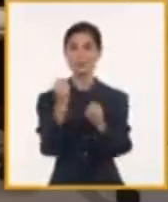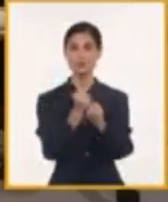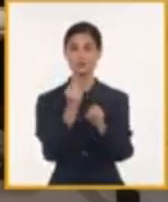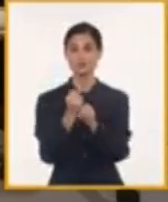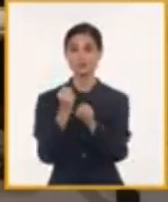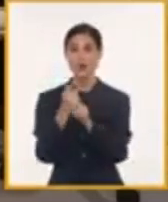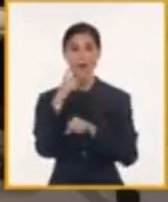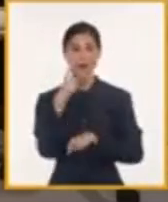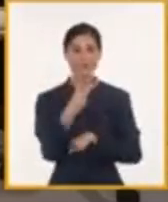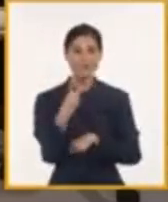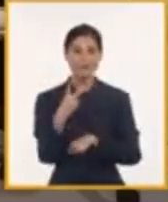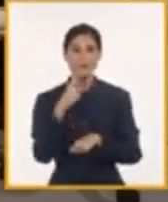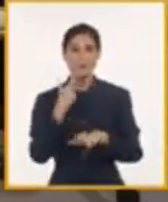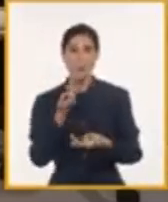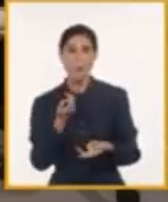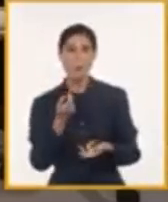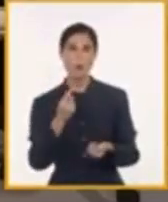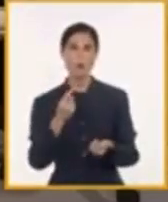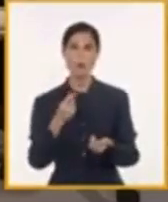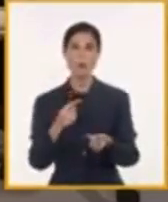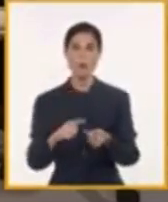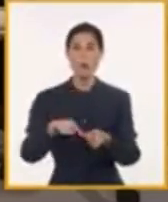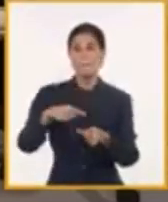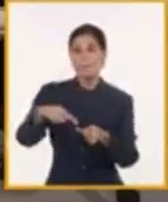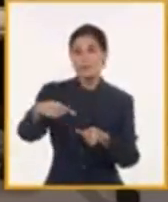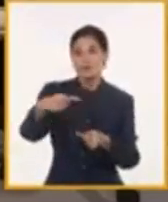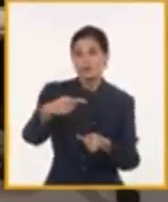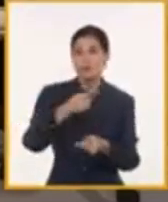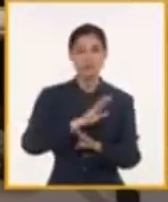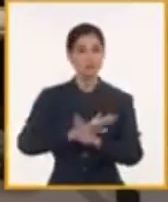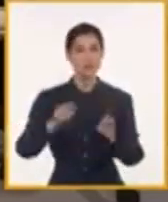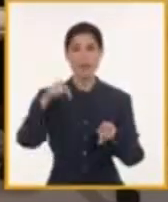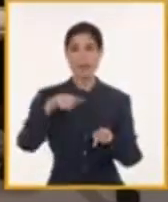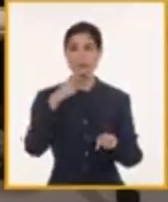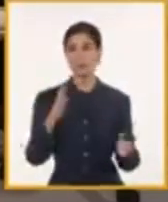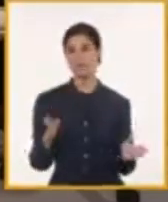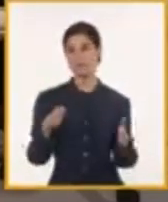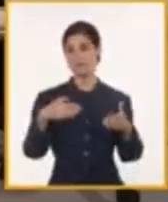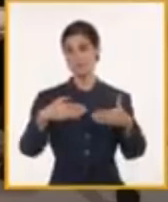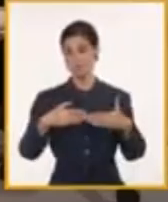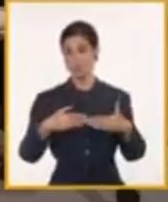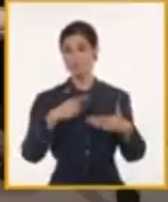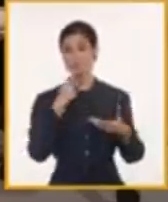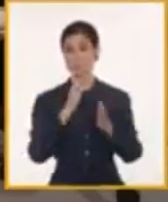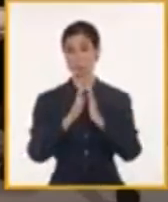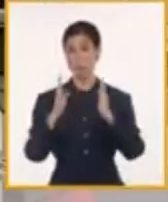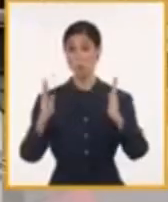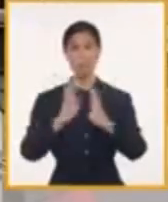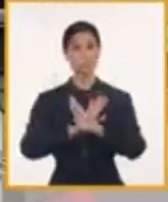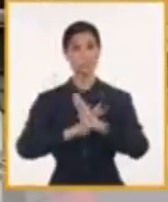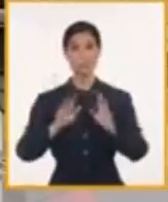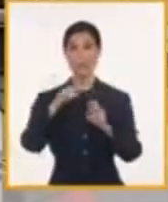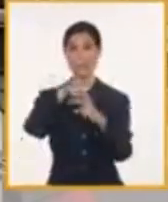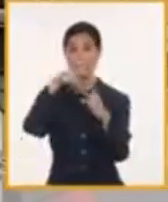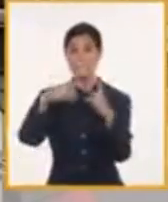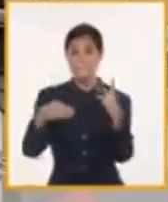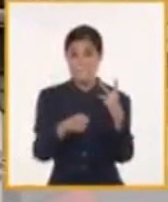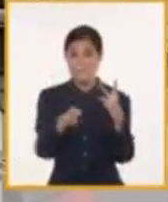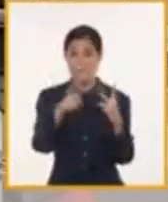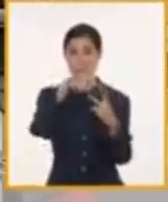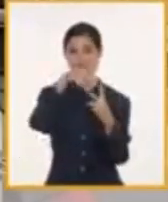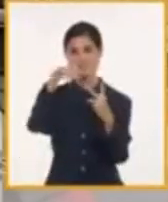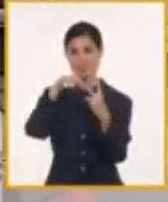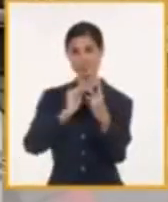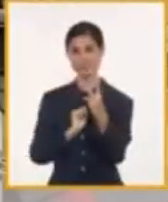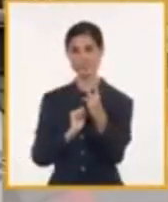de reproducción, que ya cerraría el ciclo completo de alevinaje y ceba. Ariel, pero eso lleva también alimentación,